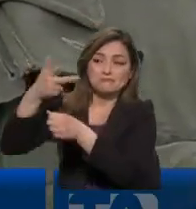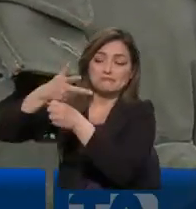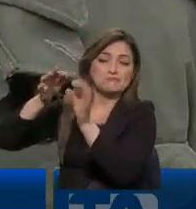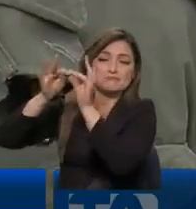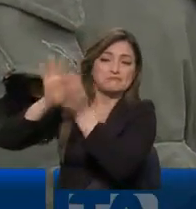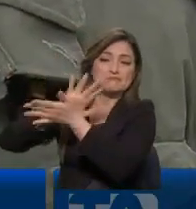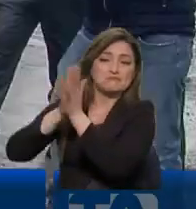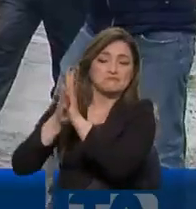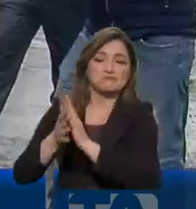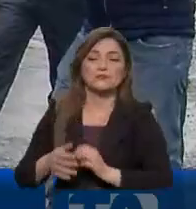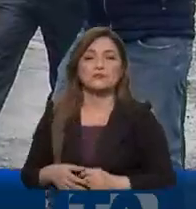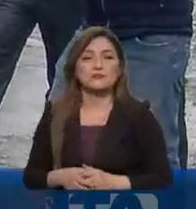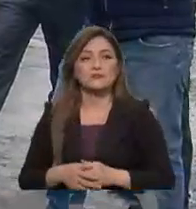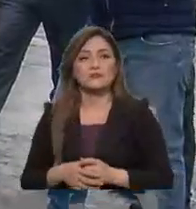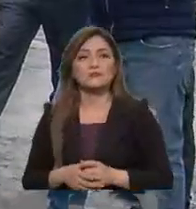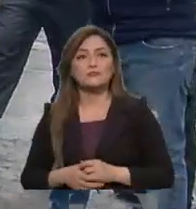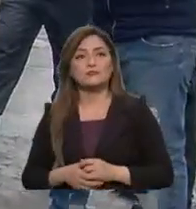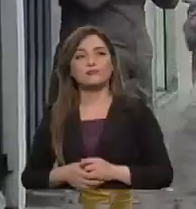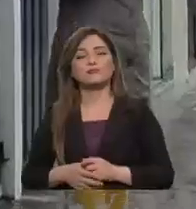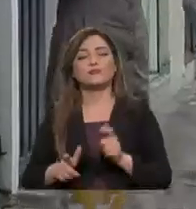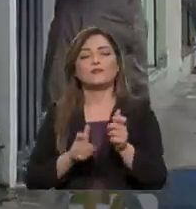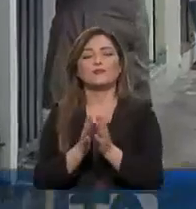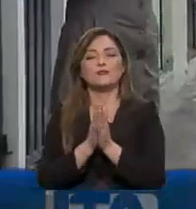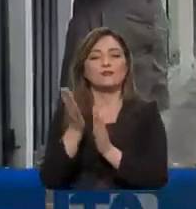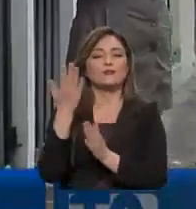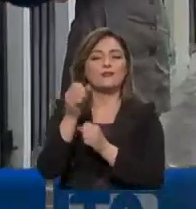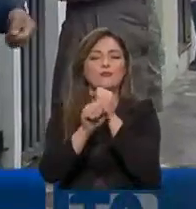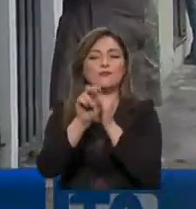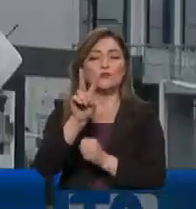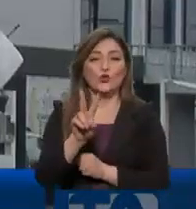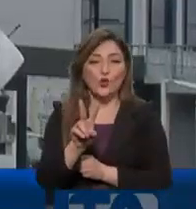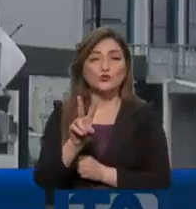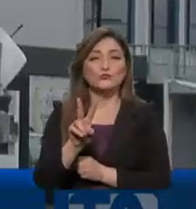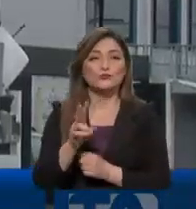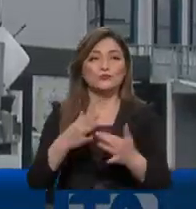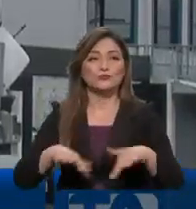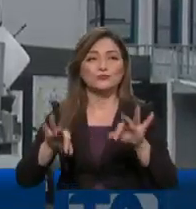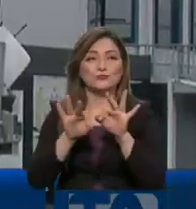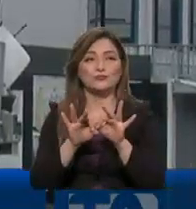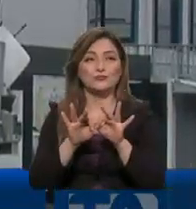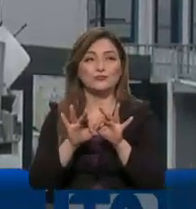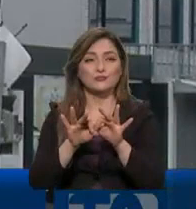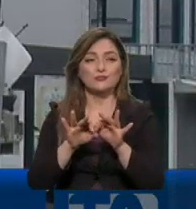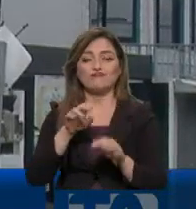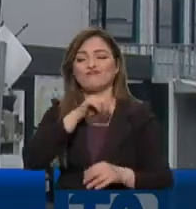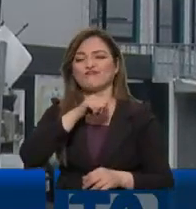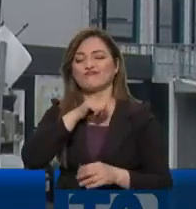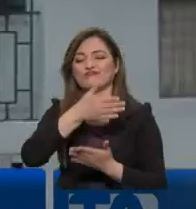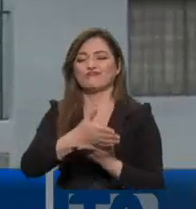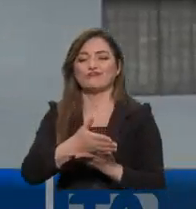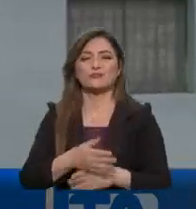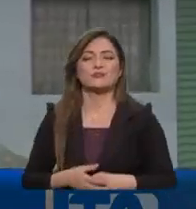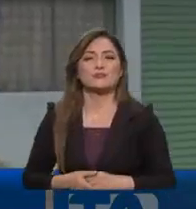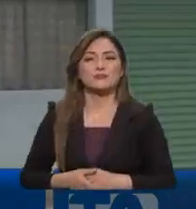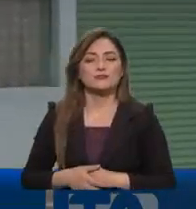colocado simplemente el ojo de águila. Pedido que los moradores hicieron hace 2 años y que consideran vital para frenar los actos delictivos en el